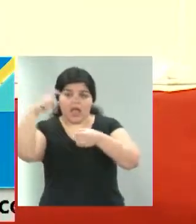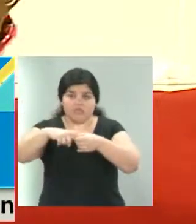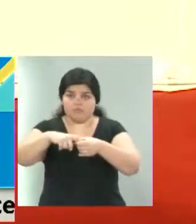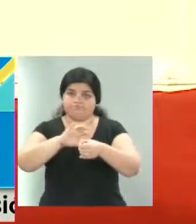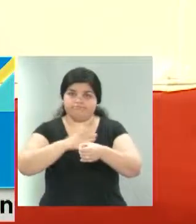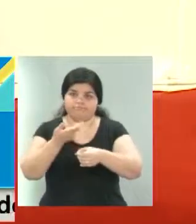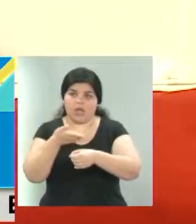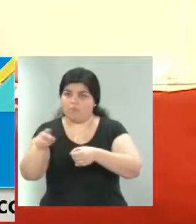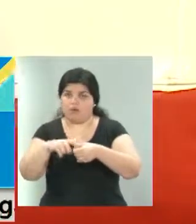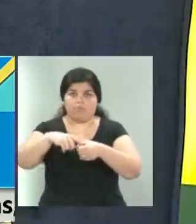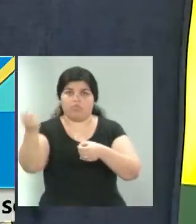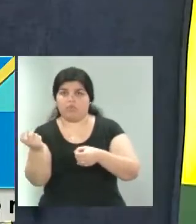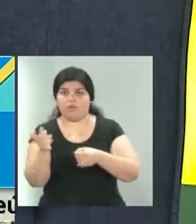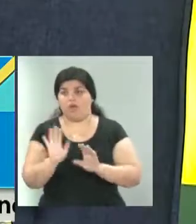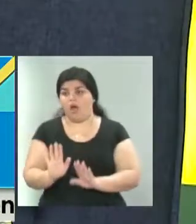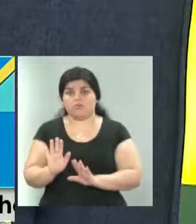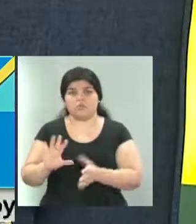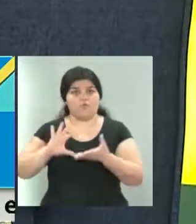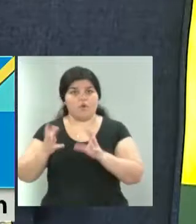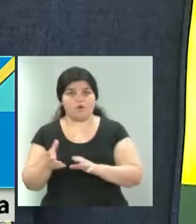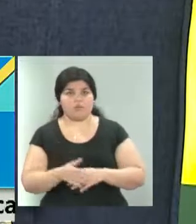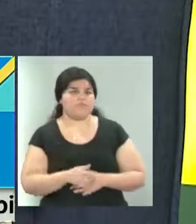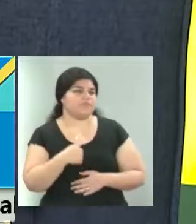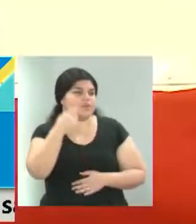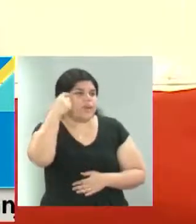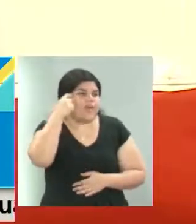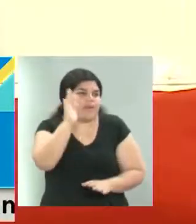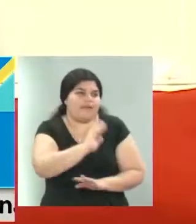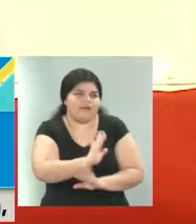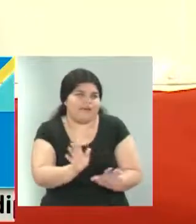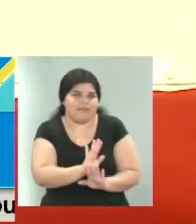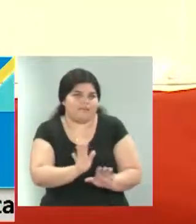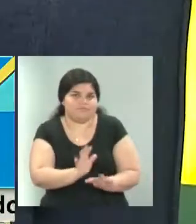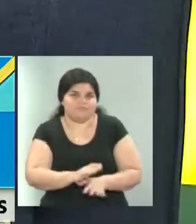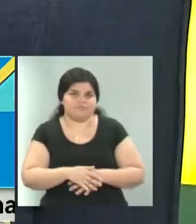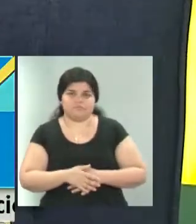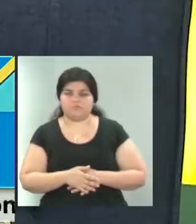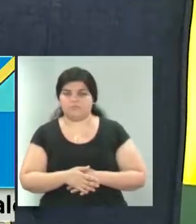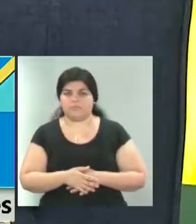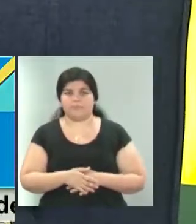Y bueno, y será ese el camino. Es una idea nomás. No, eso tampoco. Pero a veces cuando tocamos